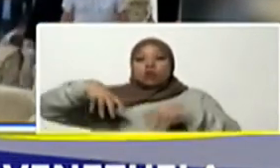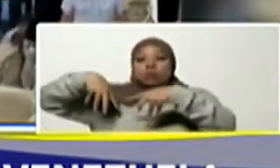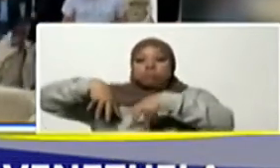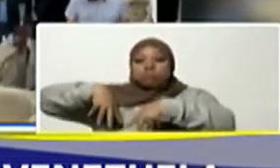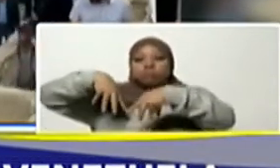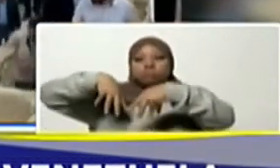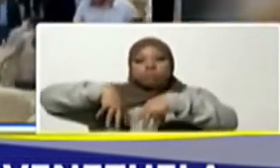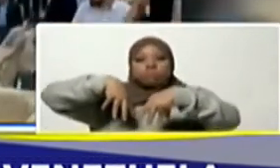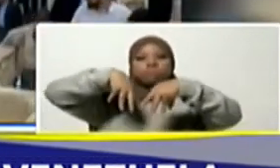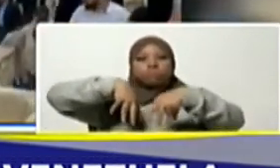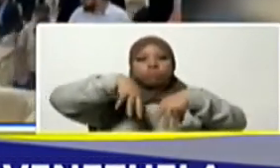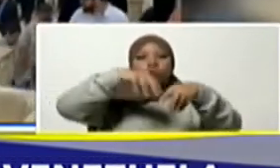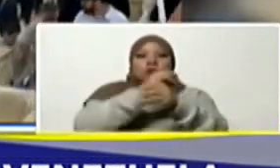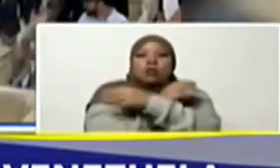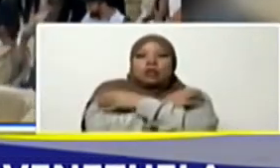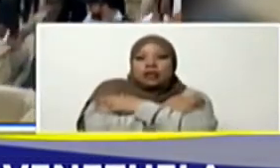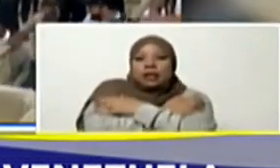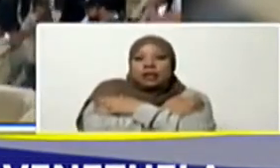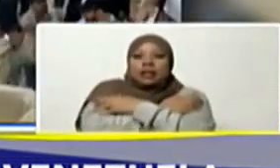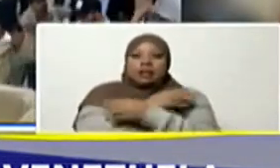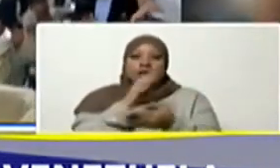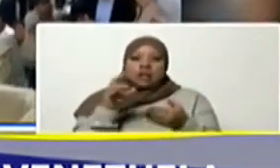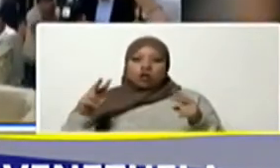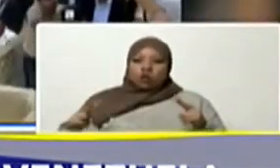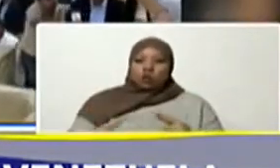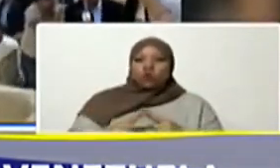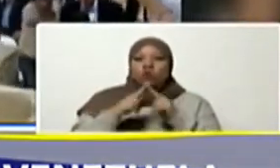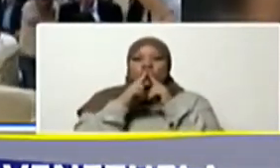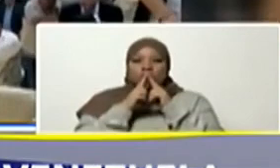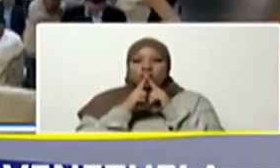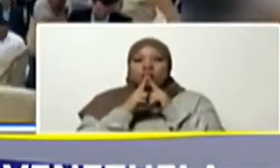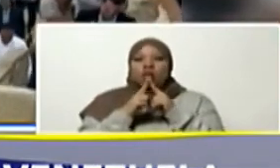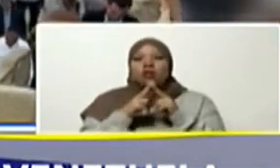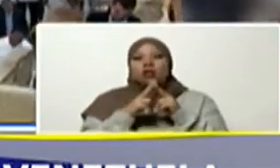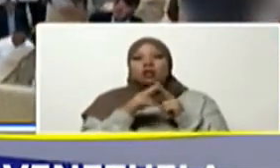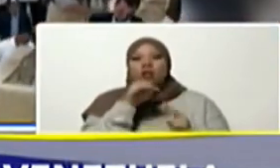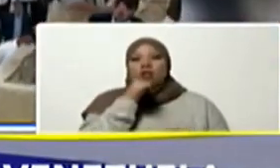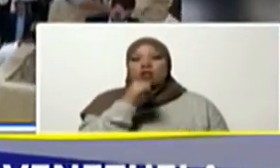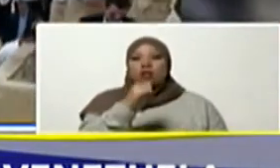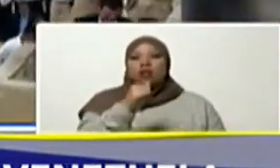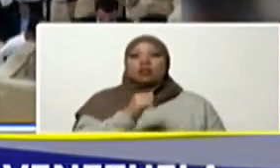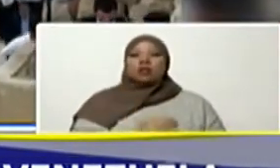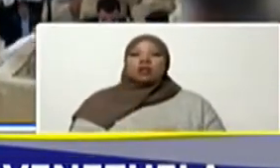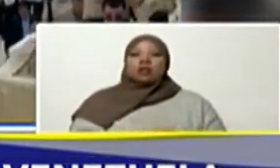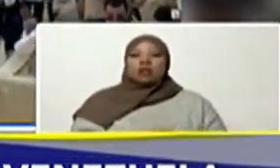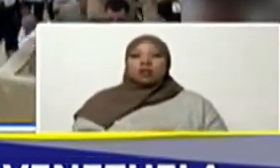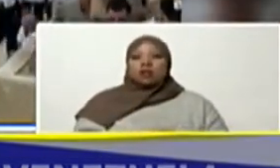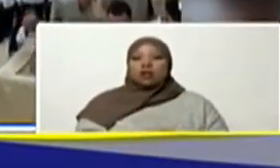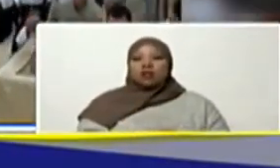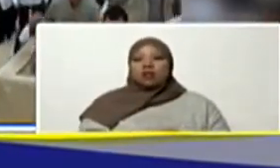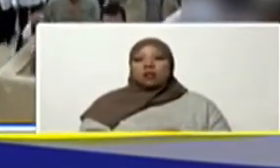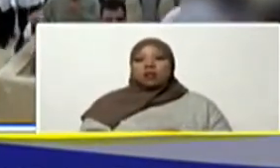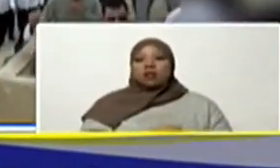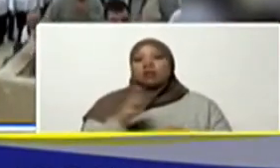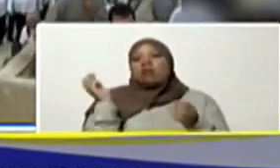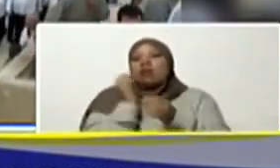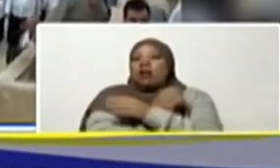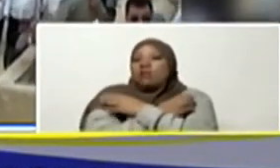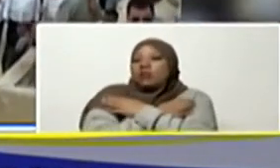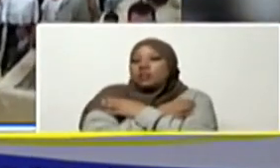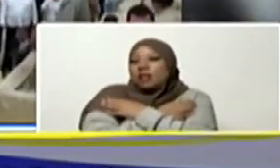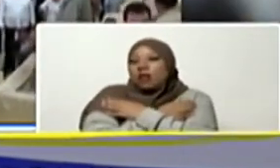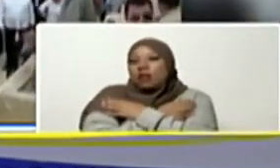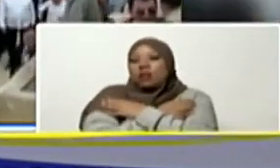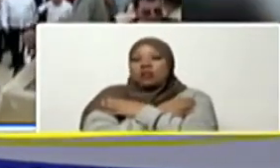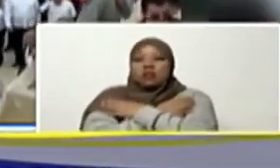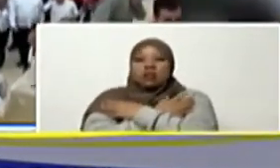nos abrazamos. Me conseguí a un cura colombiano de apellido Zambrano, nos abrazamos,